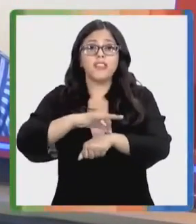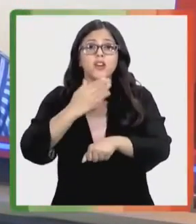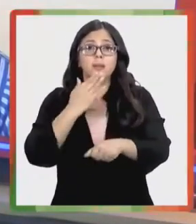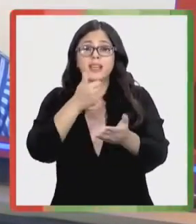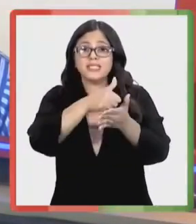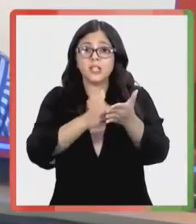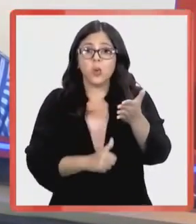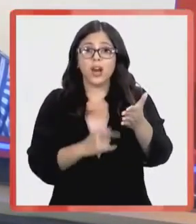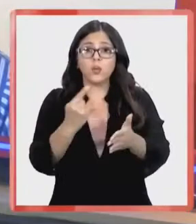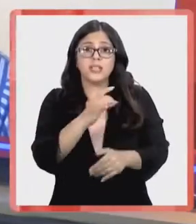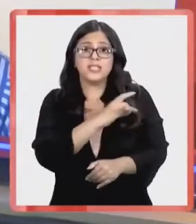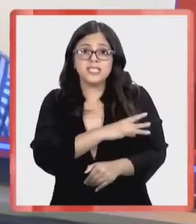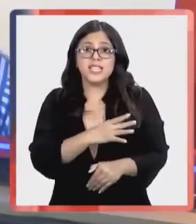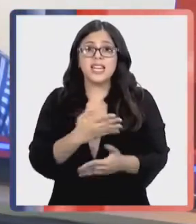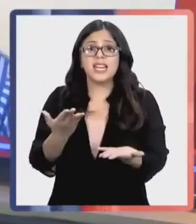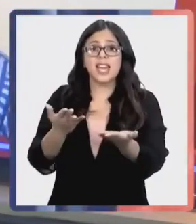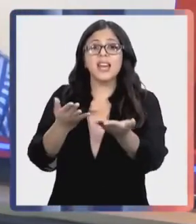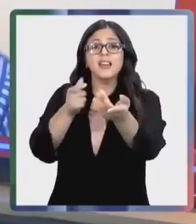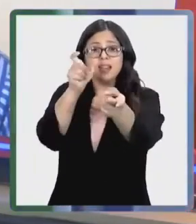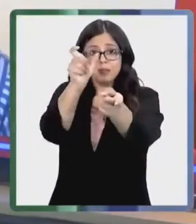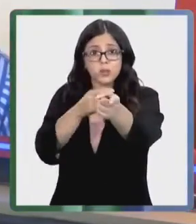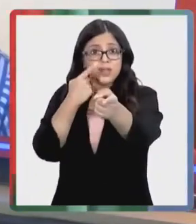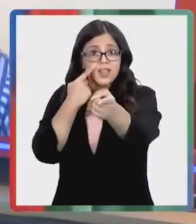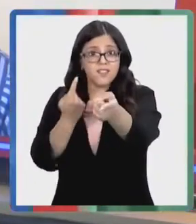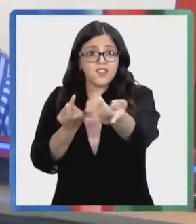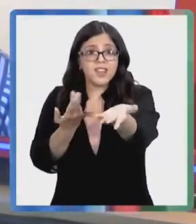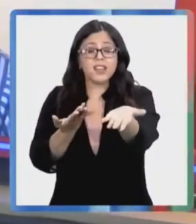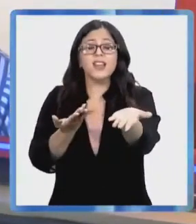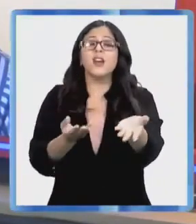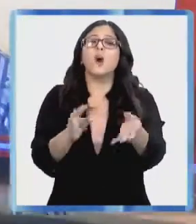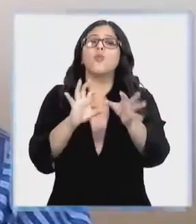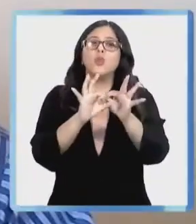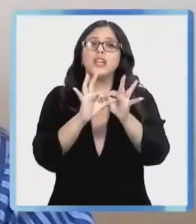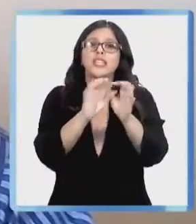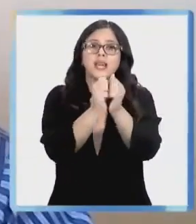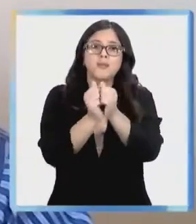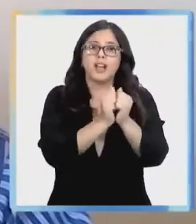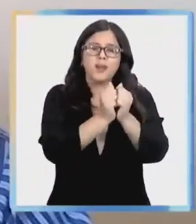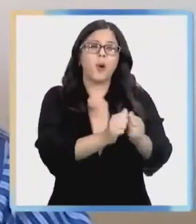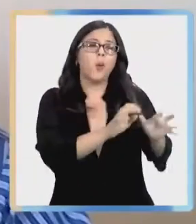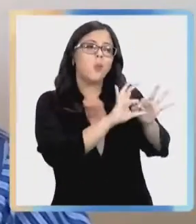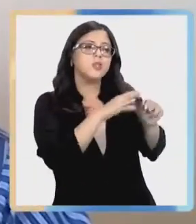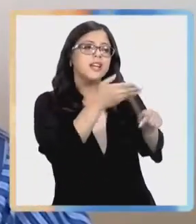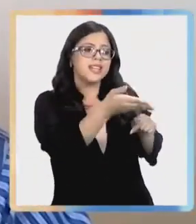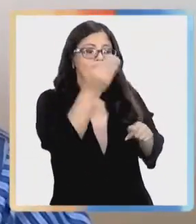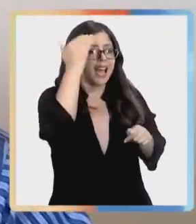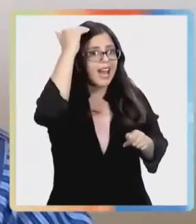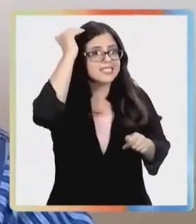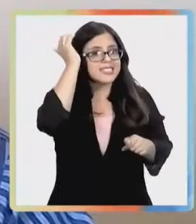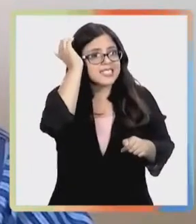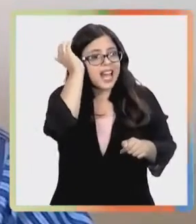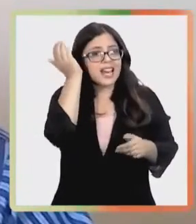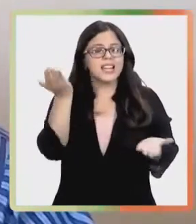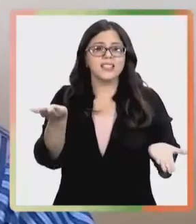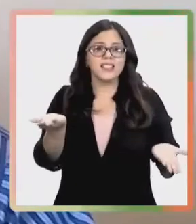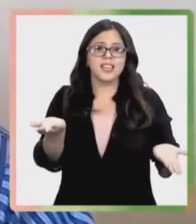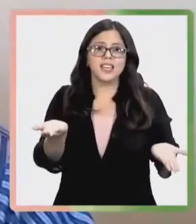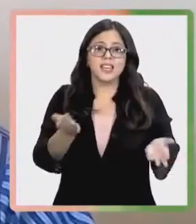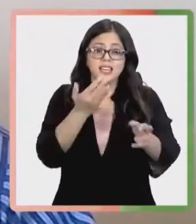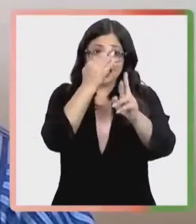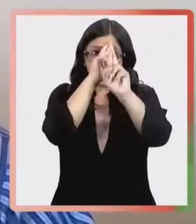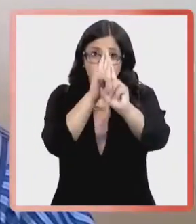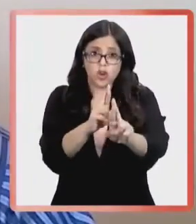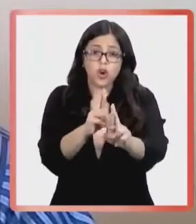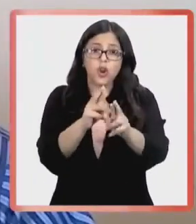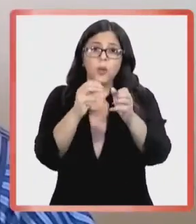nosotros. Senador, muchísimas gracias por esta conversación con las regiones de Chile. Bienvenido. Muchísimas gracias, Carles. Y la verdad, un